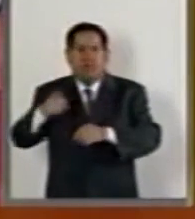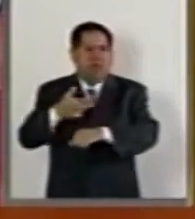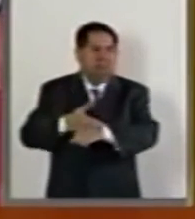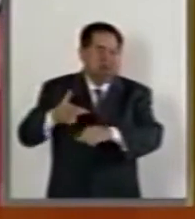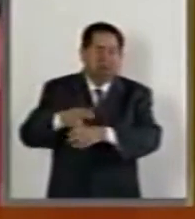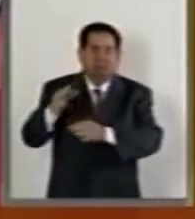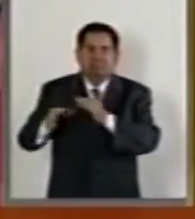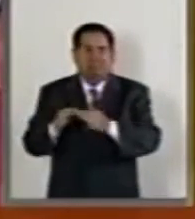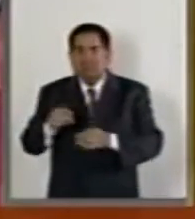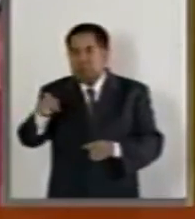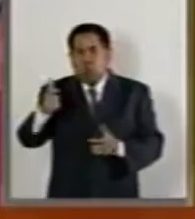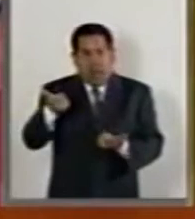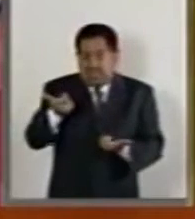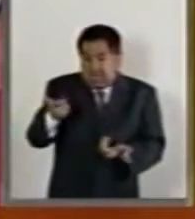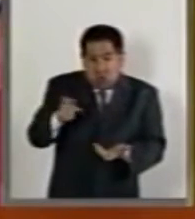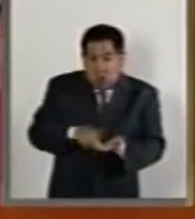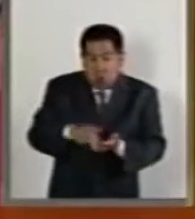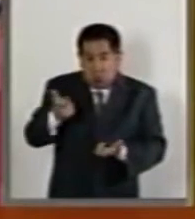funciones básicas,